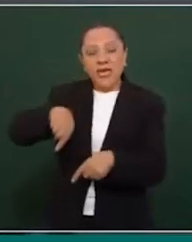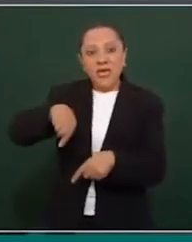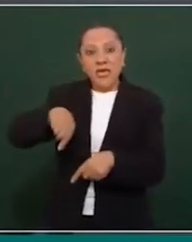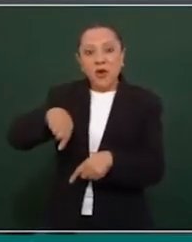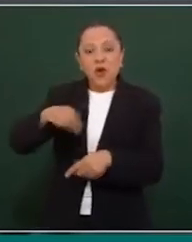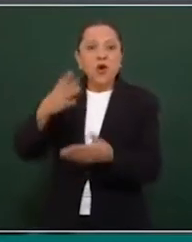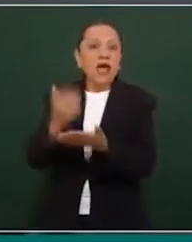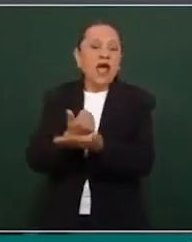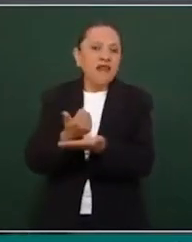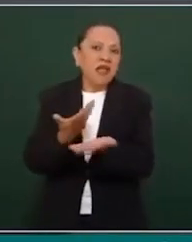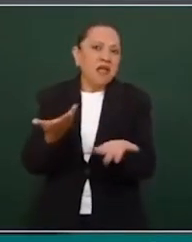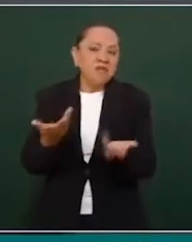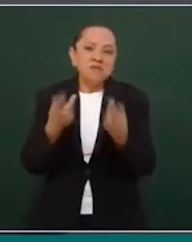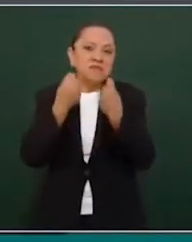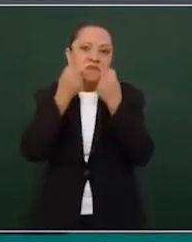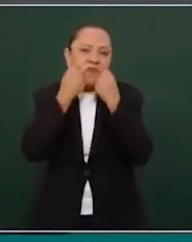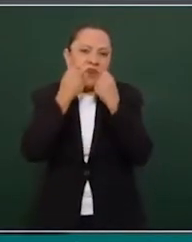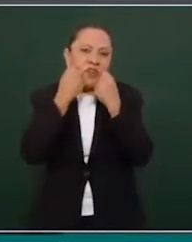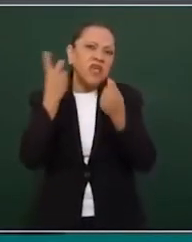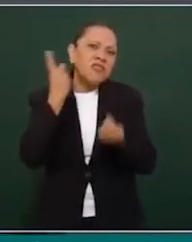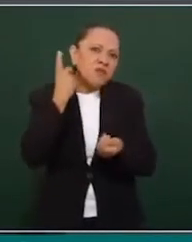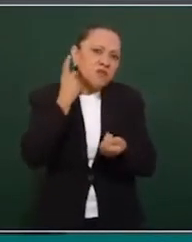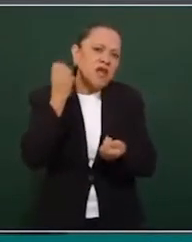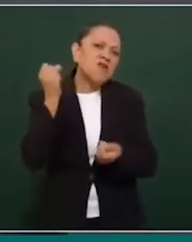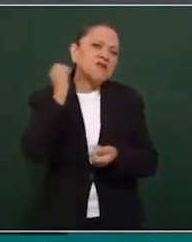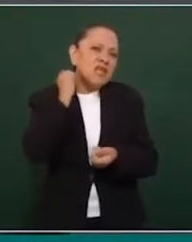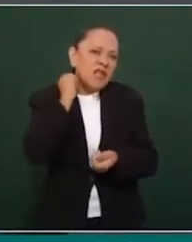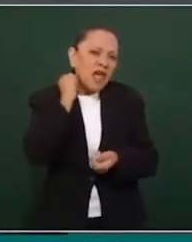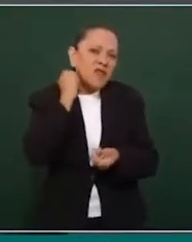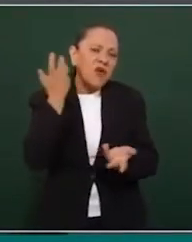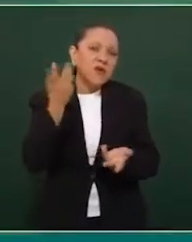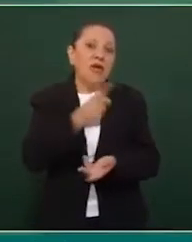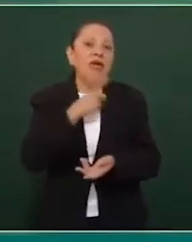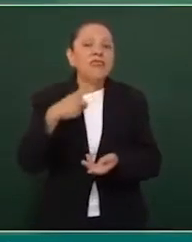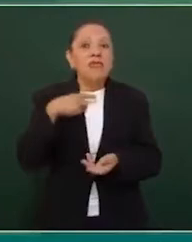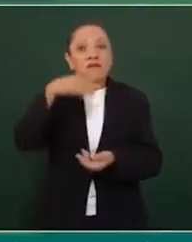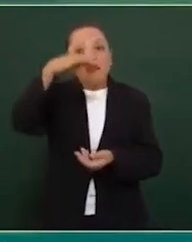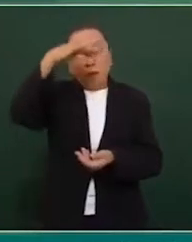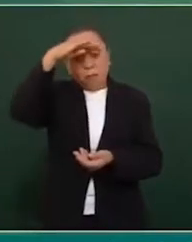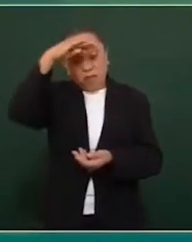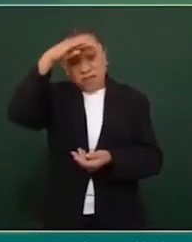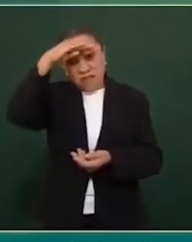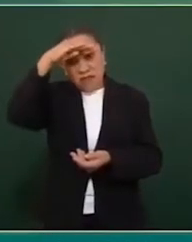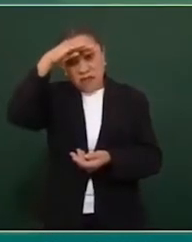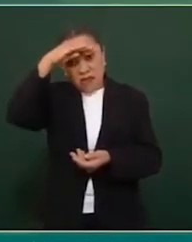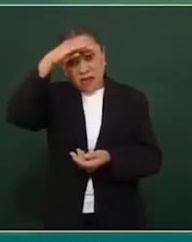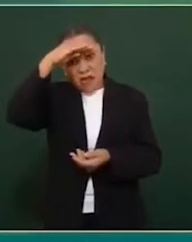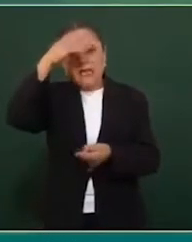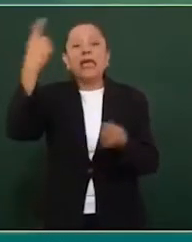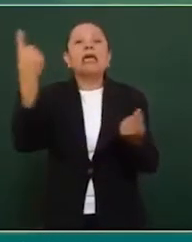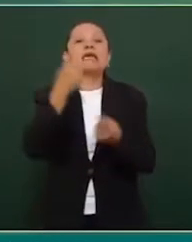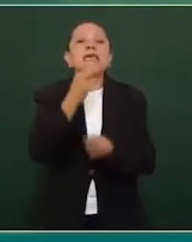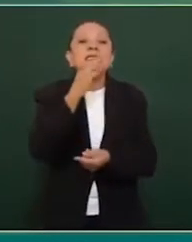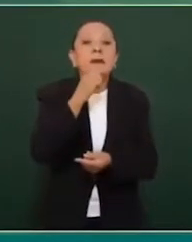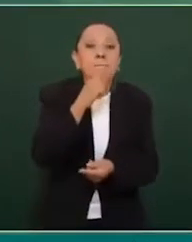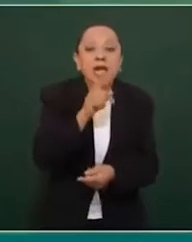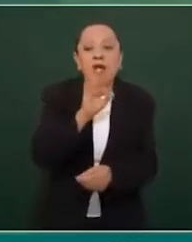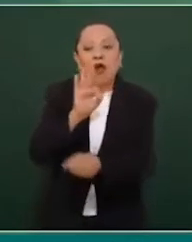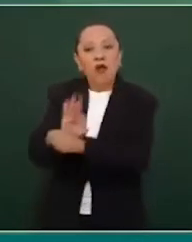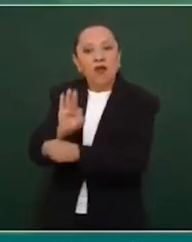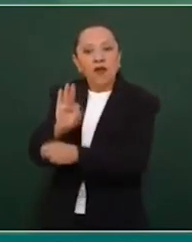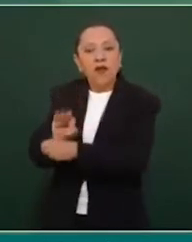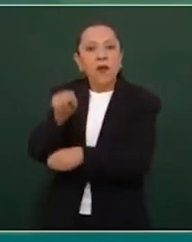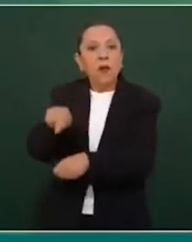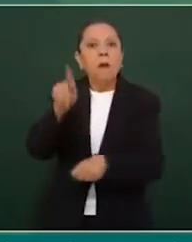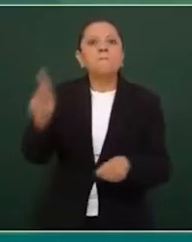Y cualquier diputado, cualquier senador, cualquier legislador debería estar pensando en lo que le conviene al pueblo.